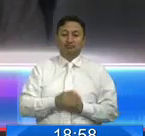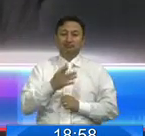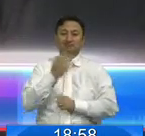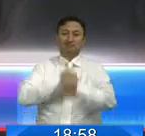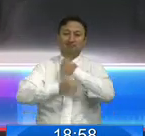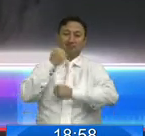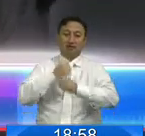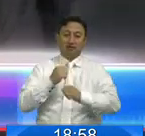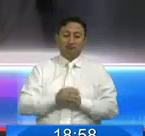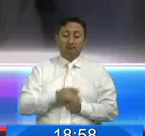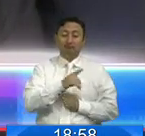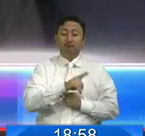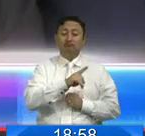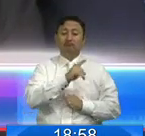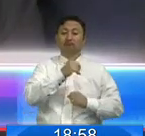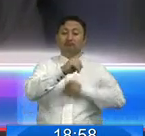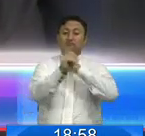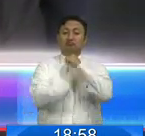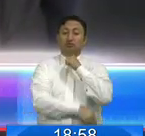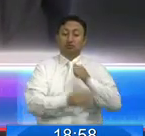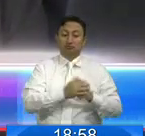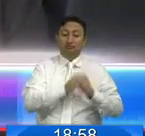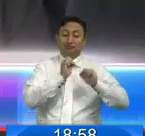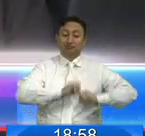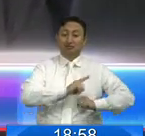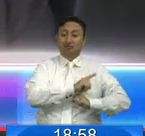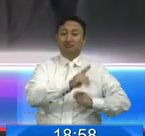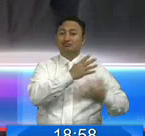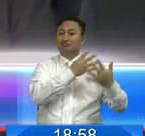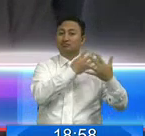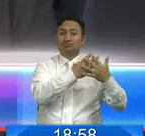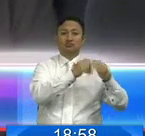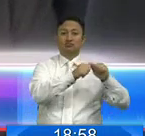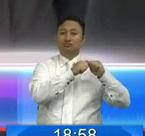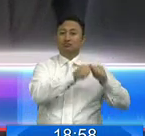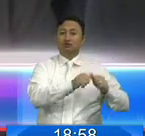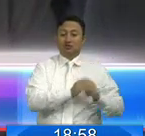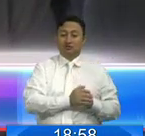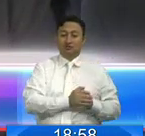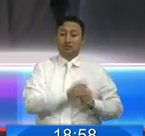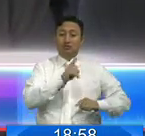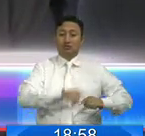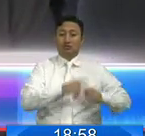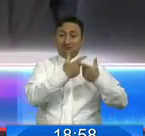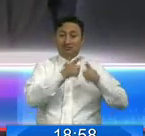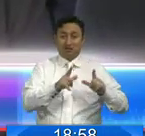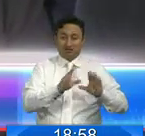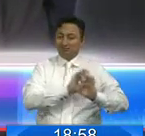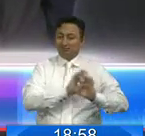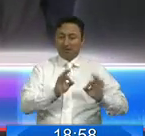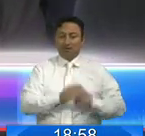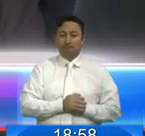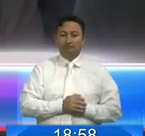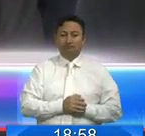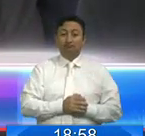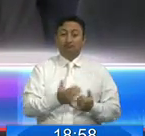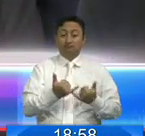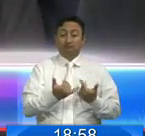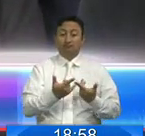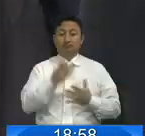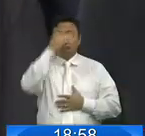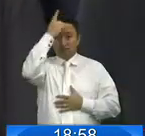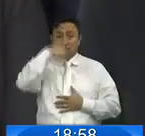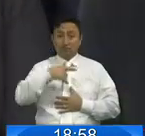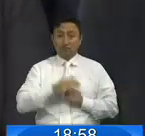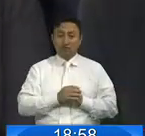décadas. Su condena, esperamos, traerá una sentencia de cadena perpetua sin la posibilidad de libertad condicional. Esta es una sentencia,